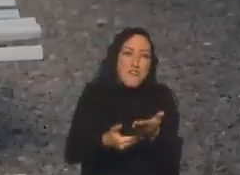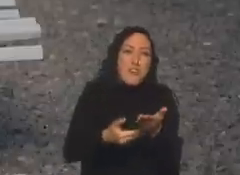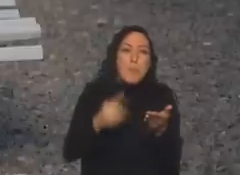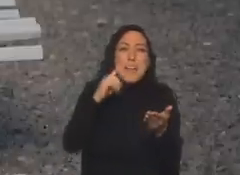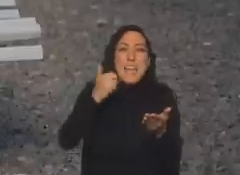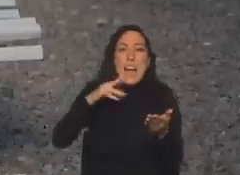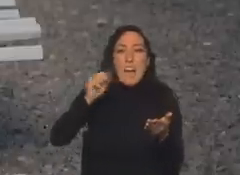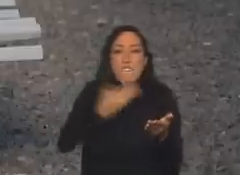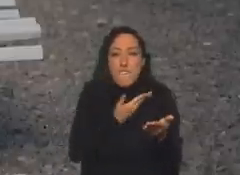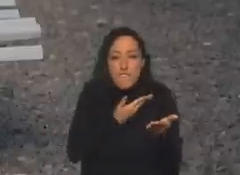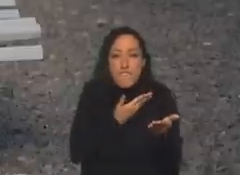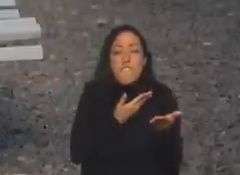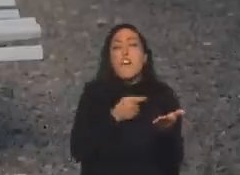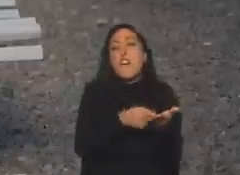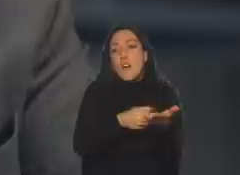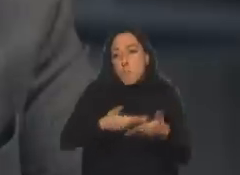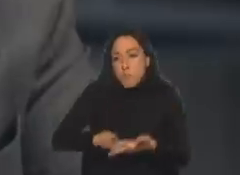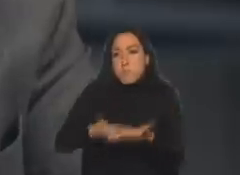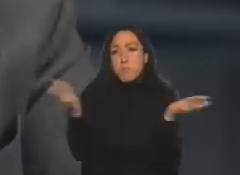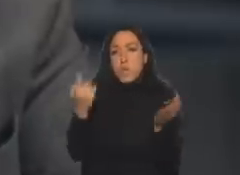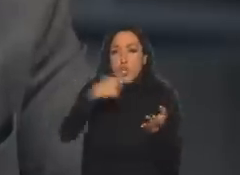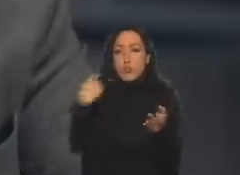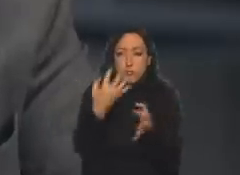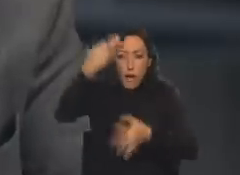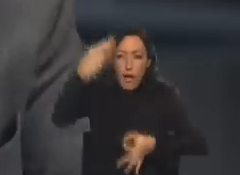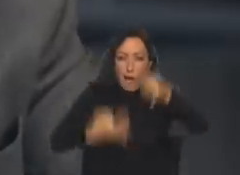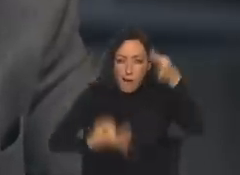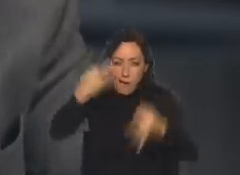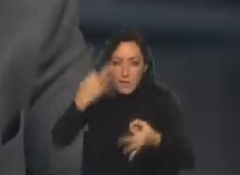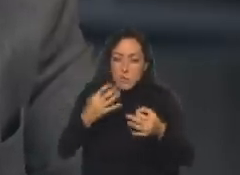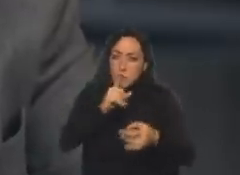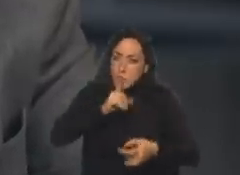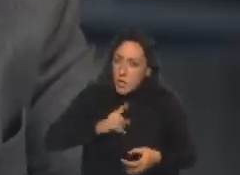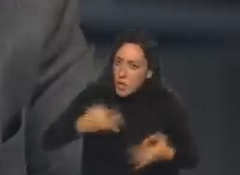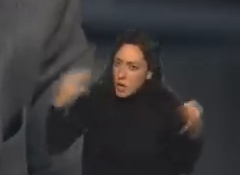es un informe, digamos, que lo hemos analizado, muy serio,